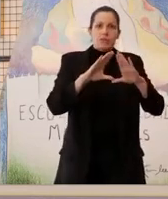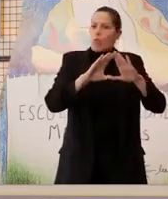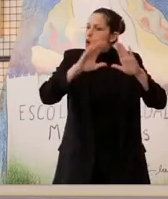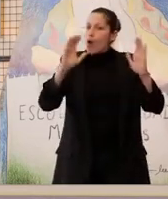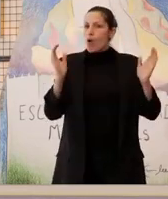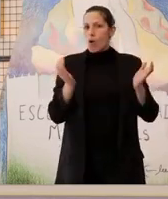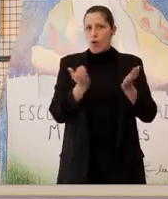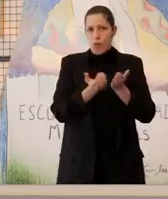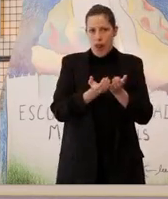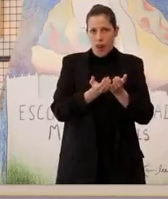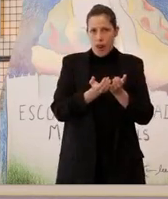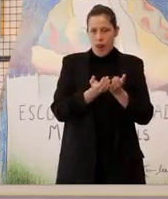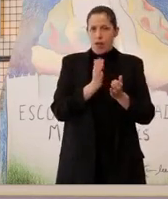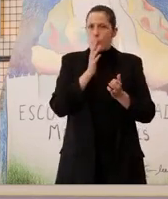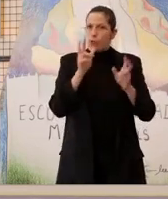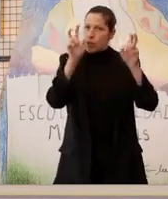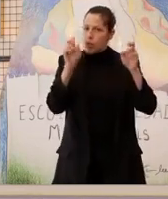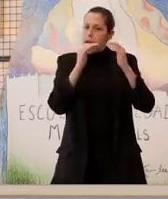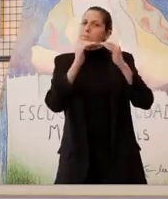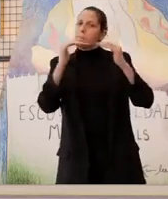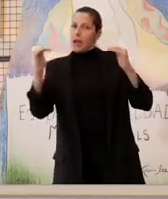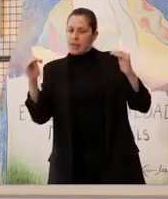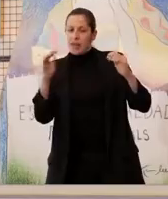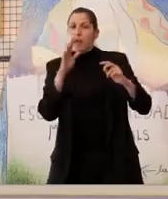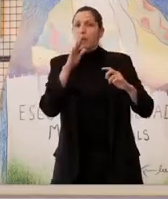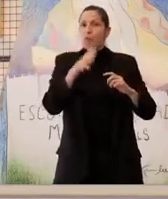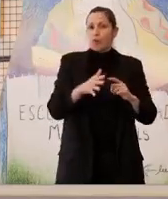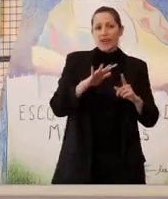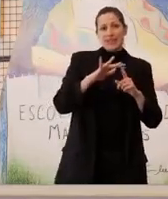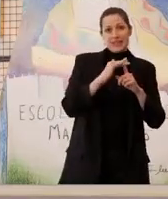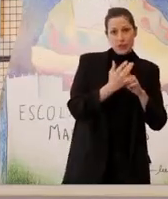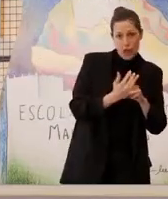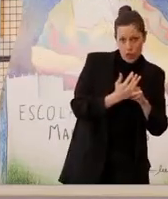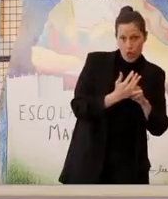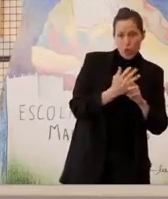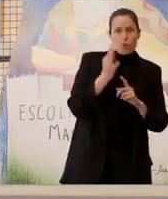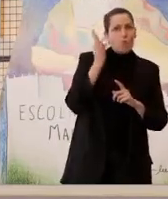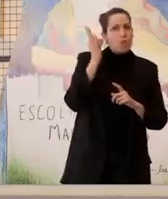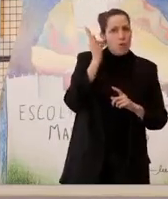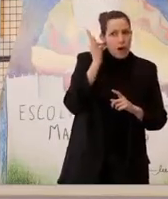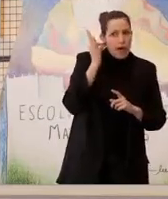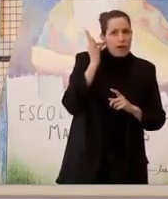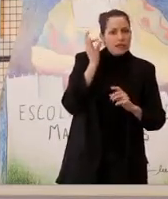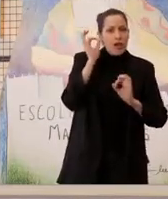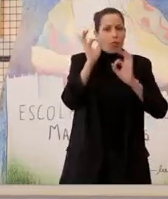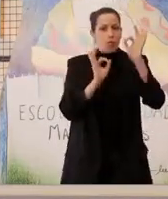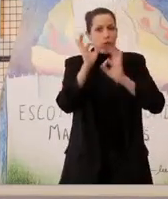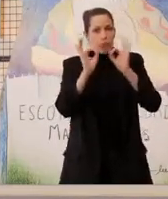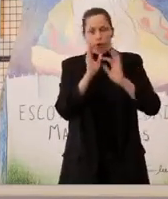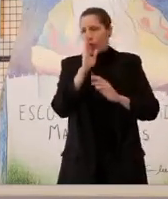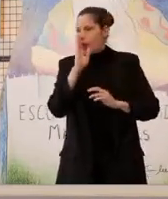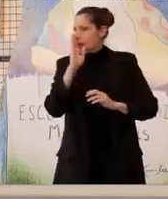la situación de las mujeres es proporcional a los espacios de poder en los que están las mujeres